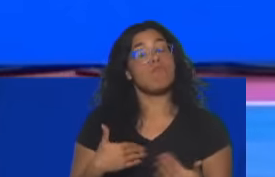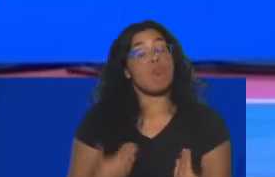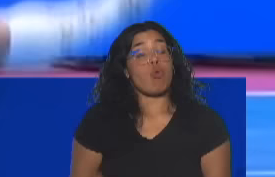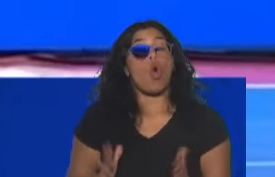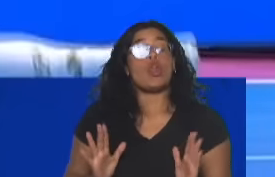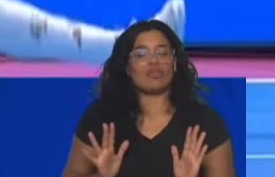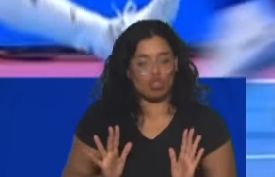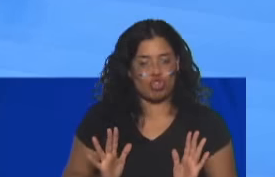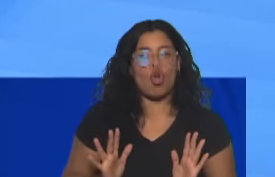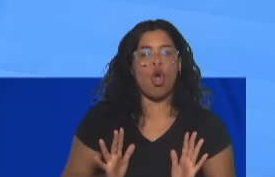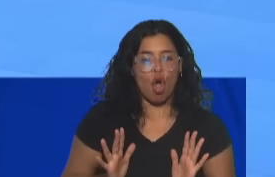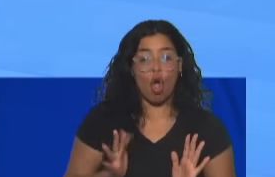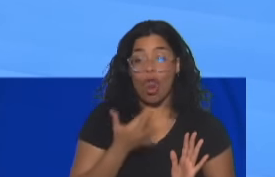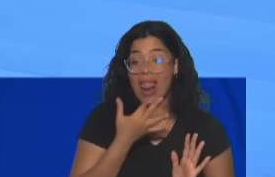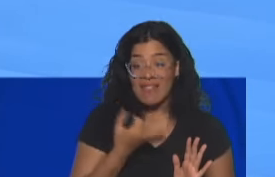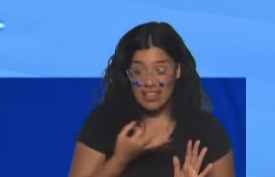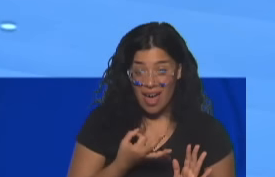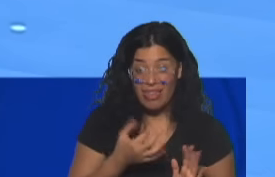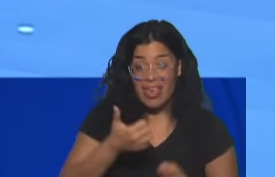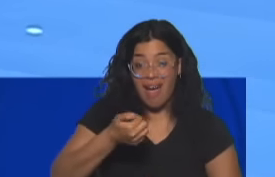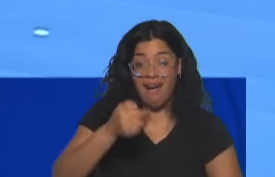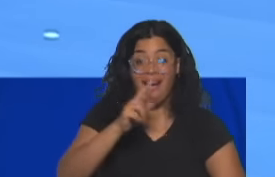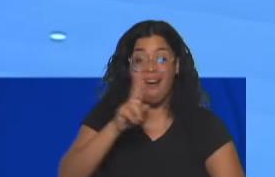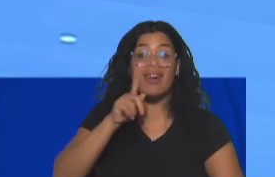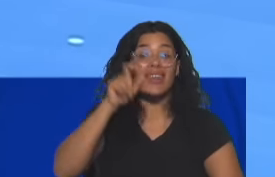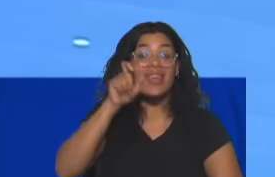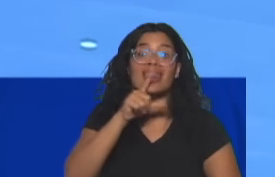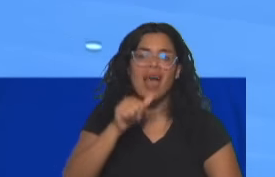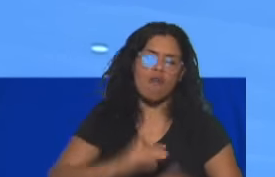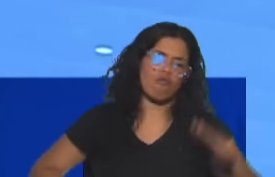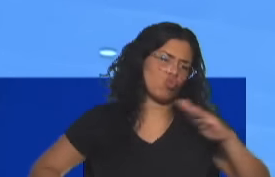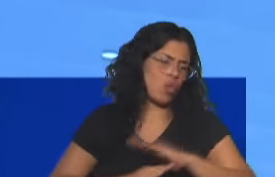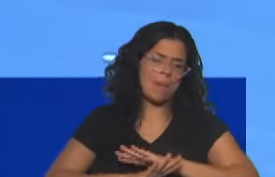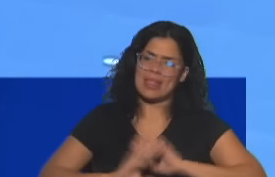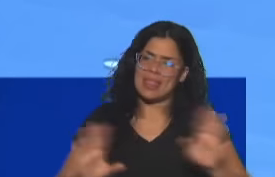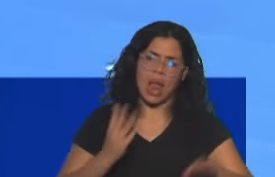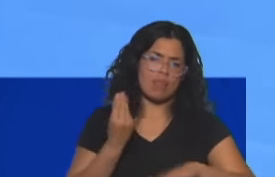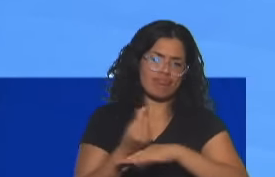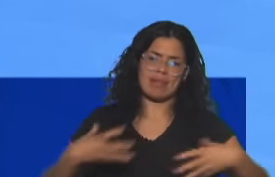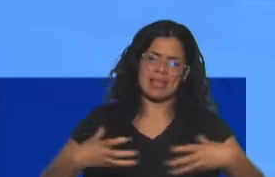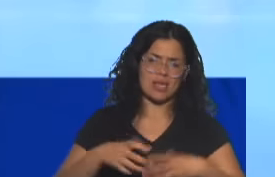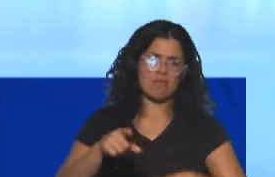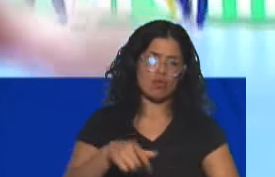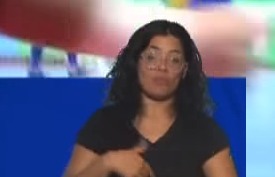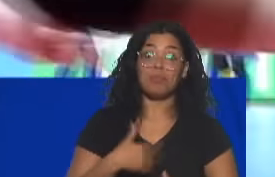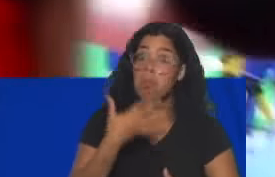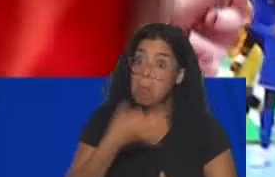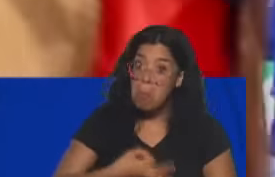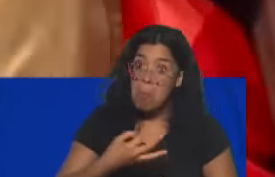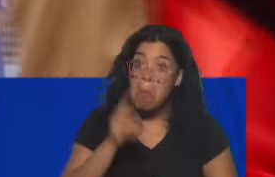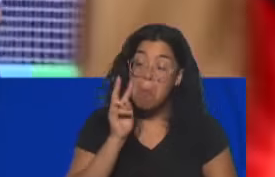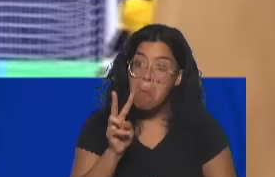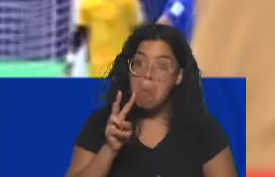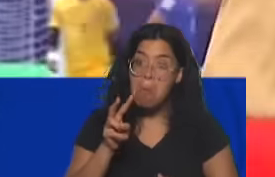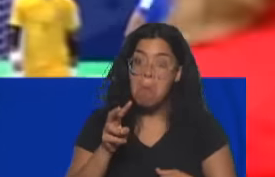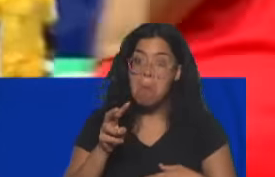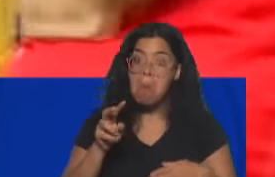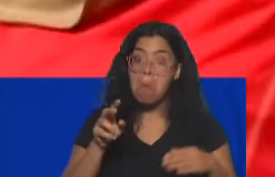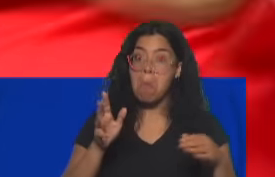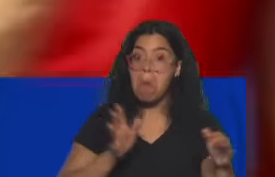tener a Kevin Arrieta en el equipo es fundamental. Miren cómo definió. Es un arco chico,